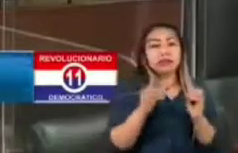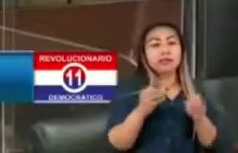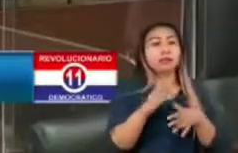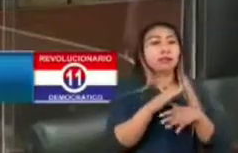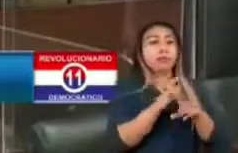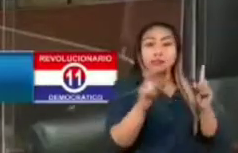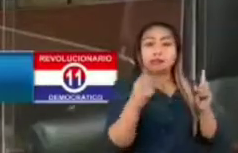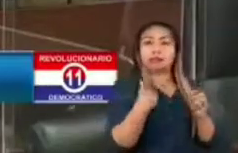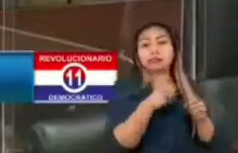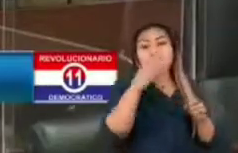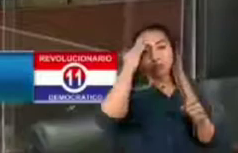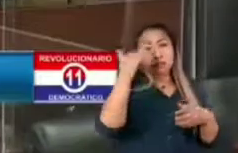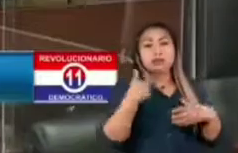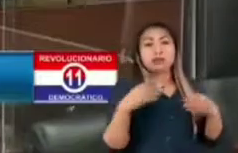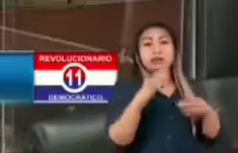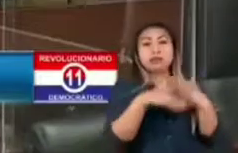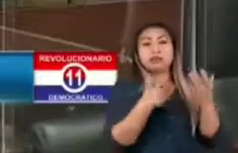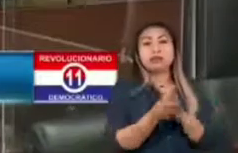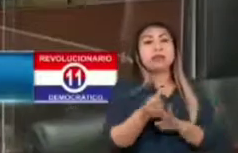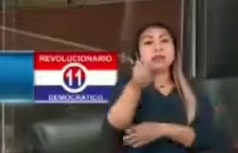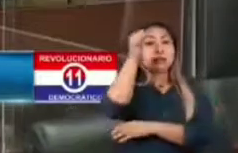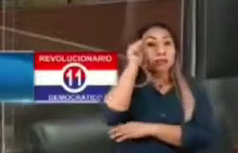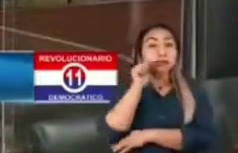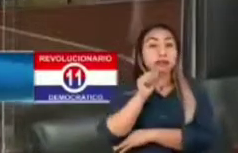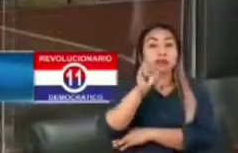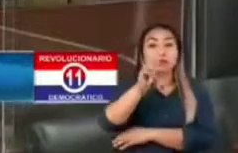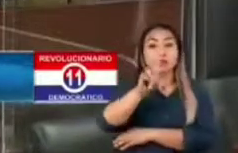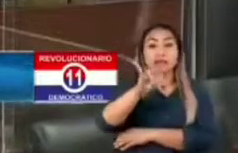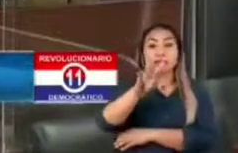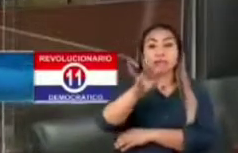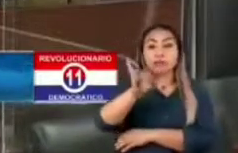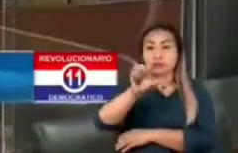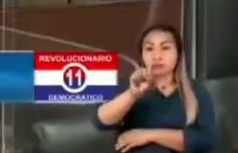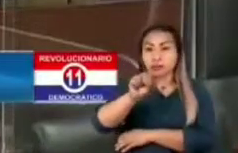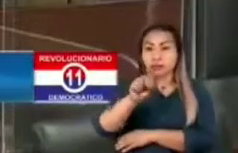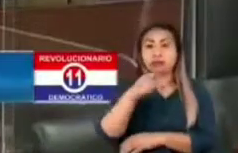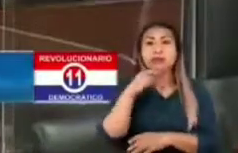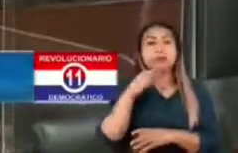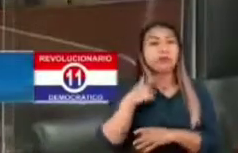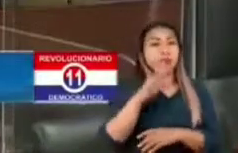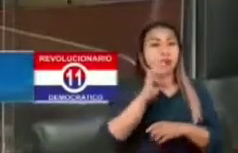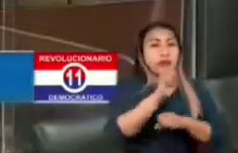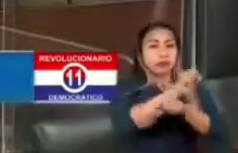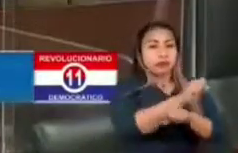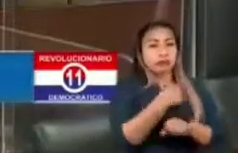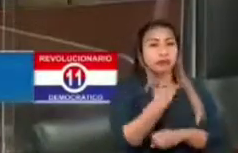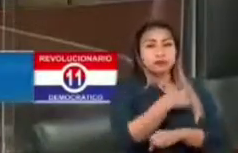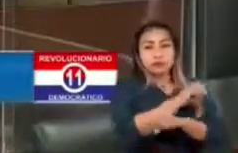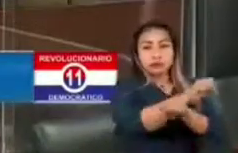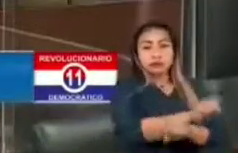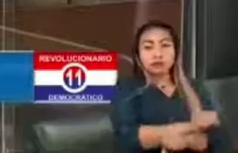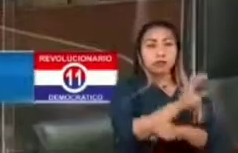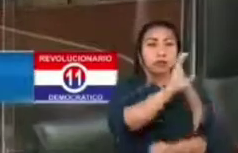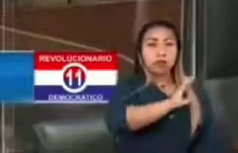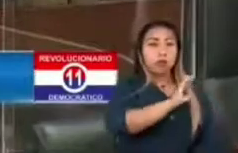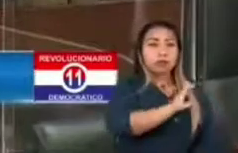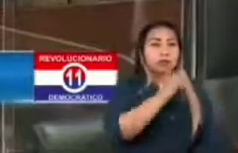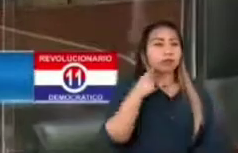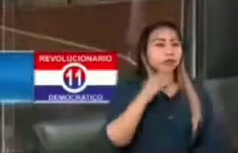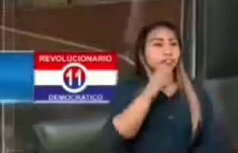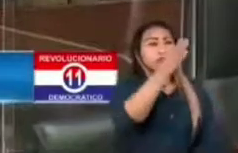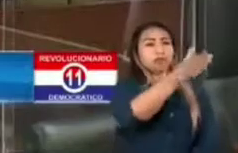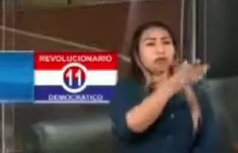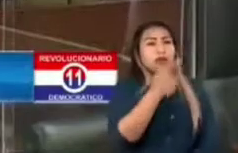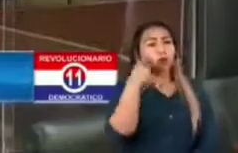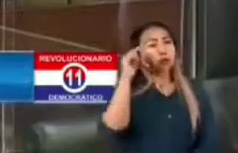porque ayer en divisa suministro de seguridad y nuestra policía no mandaron lo